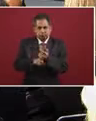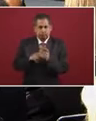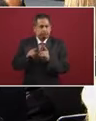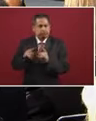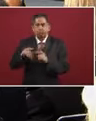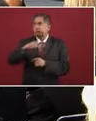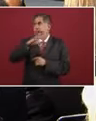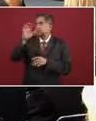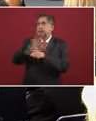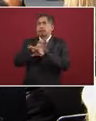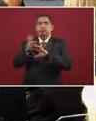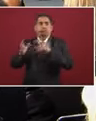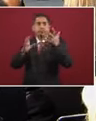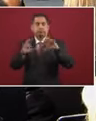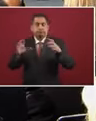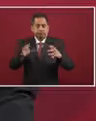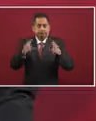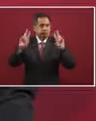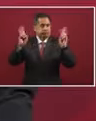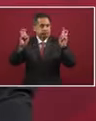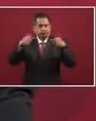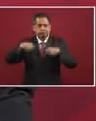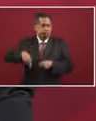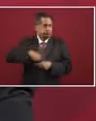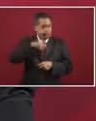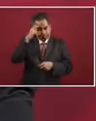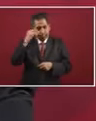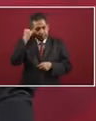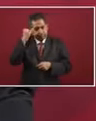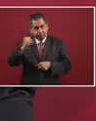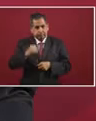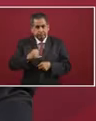climática del programa Sembrando Vida